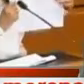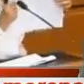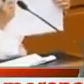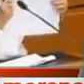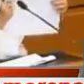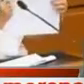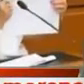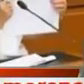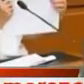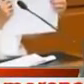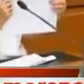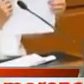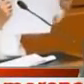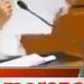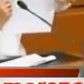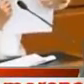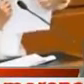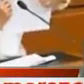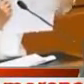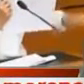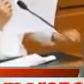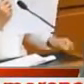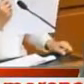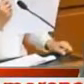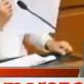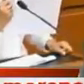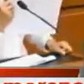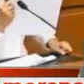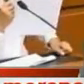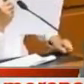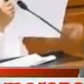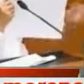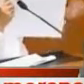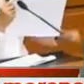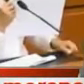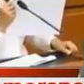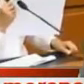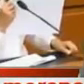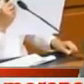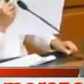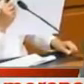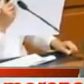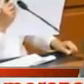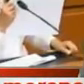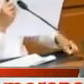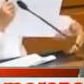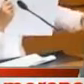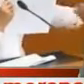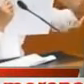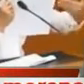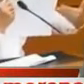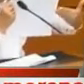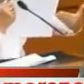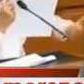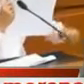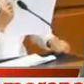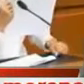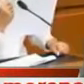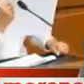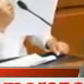Esta pequeña gráfica muestra cómo está el índice de gas, el precio del gas de Henry Hub, que es en el